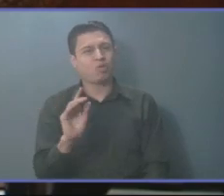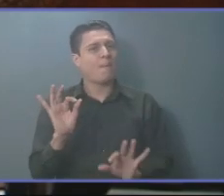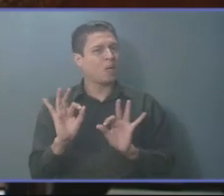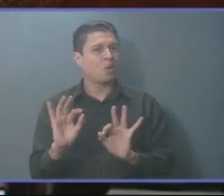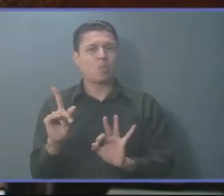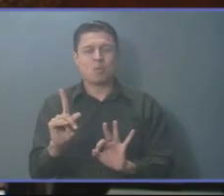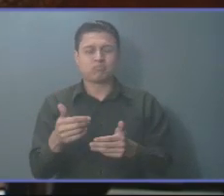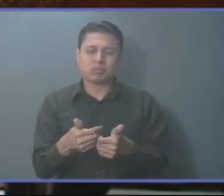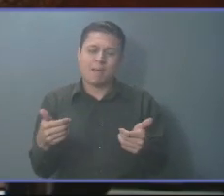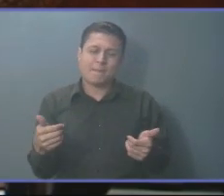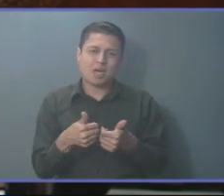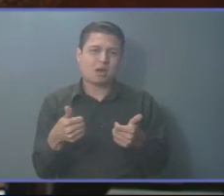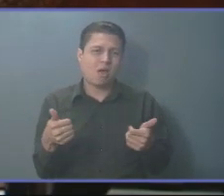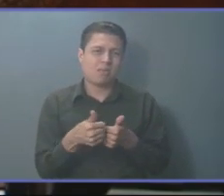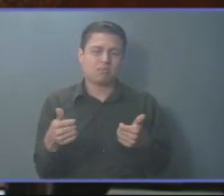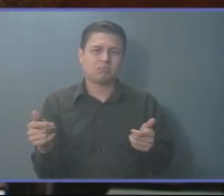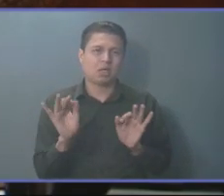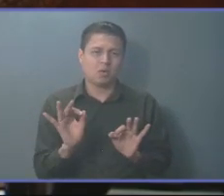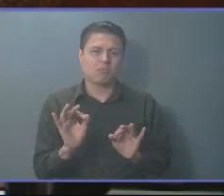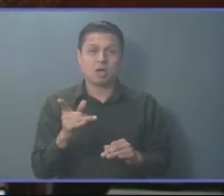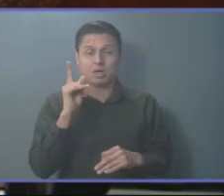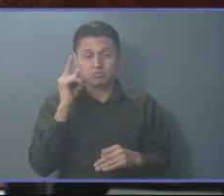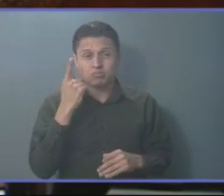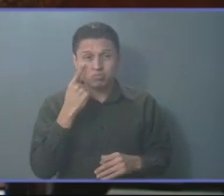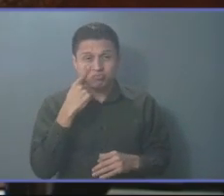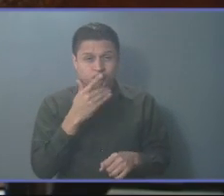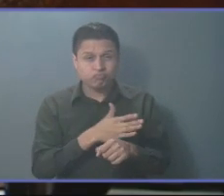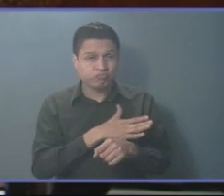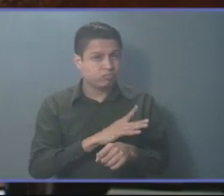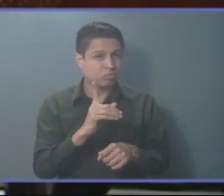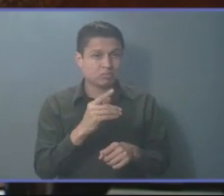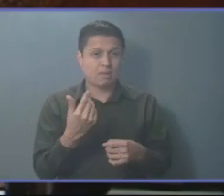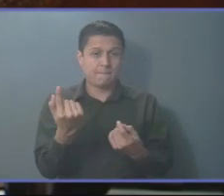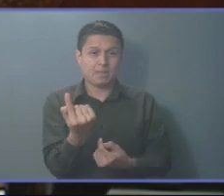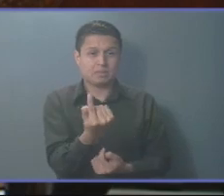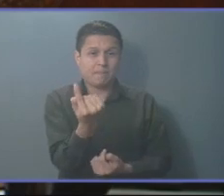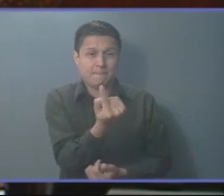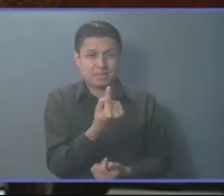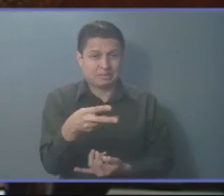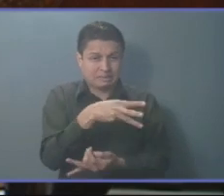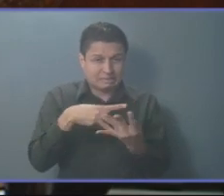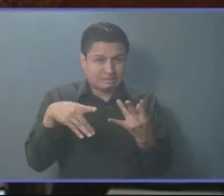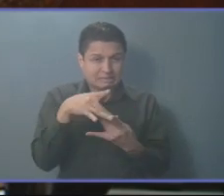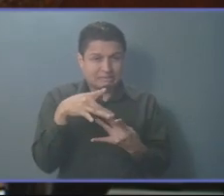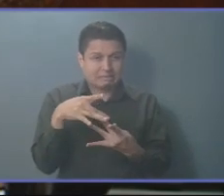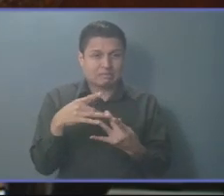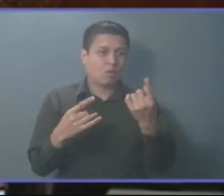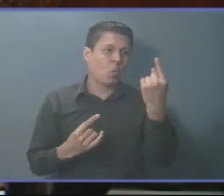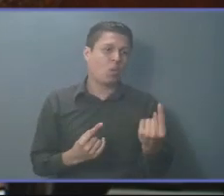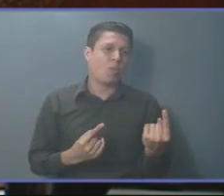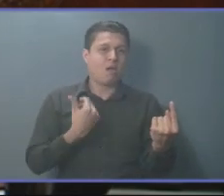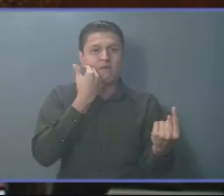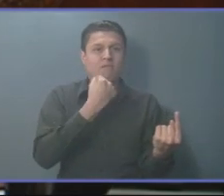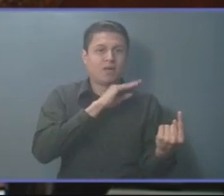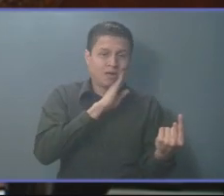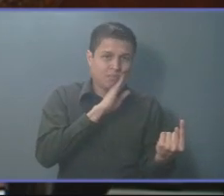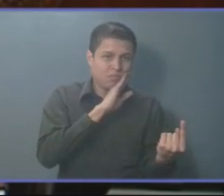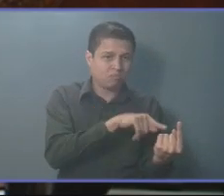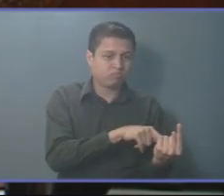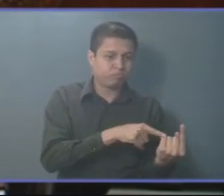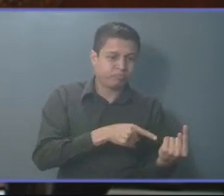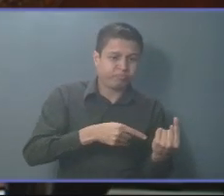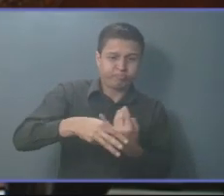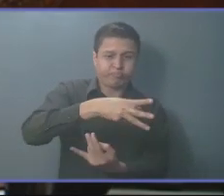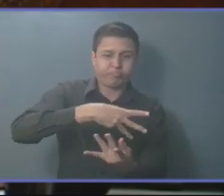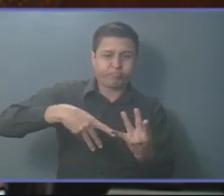para dar cumplimiento a las medidas de prevención, para evitar las grandes concentraciones de trabajadores haciendo uso del transporte público